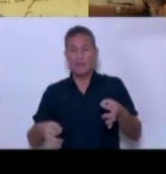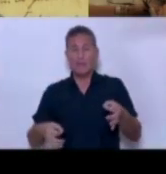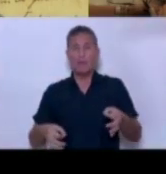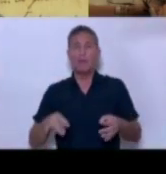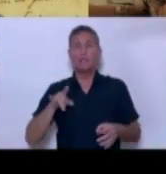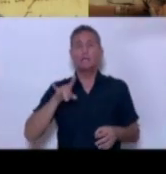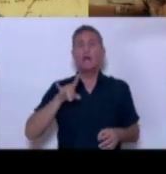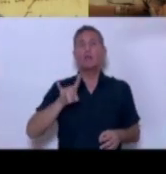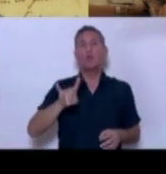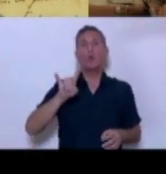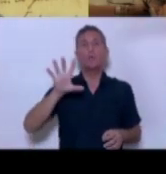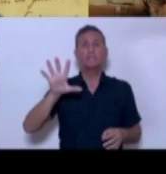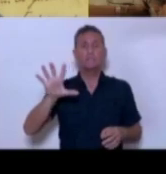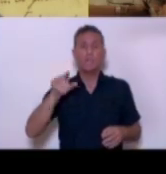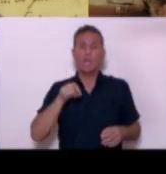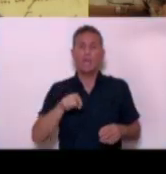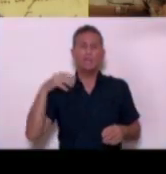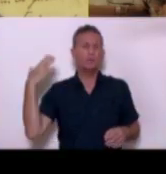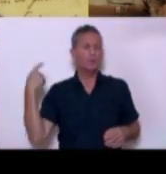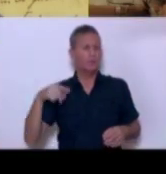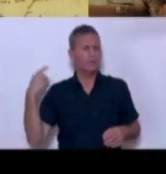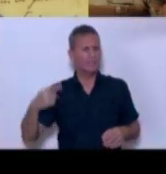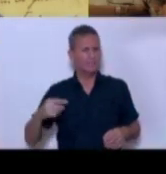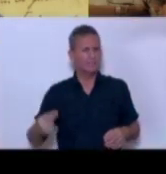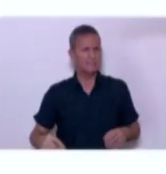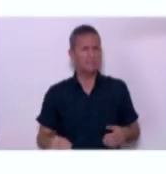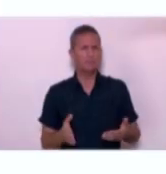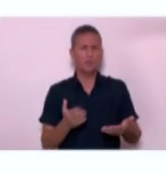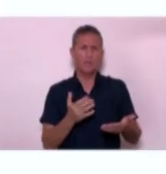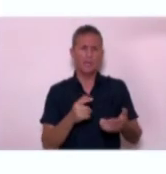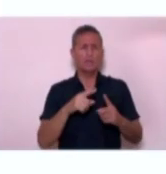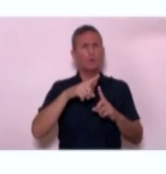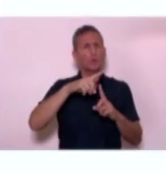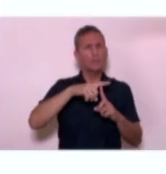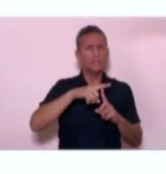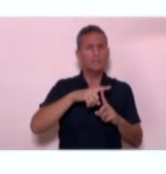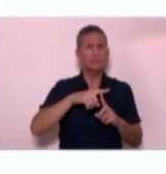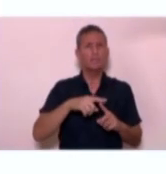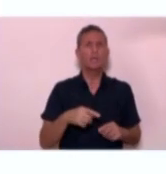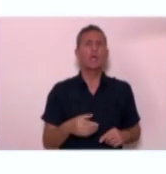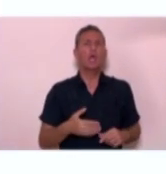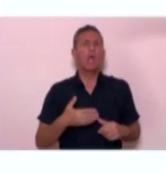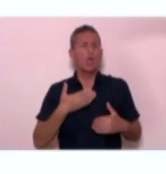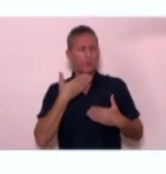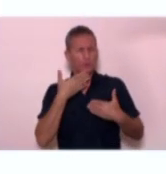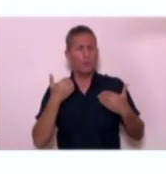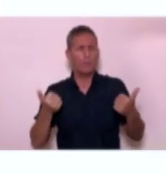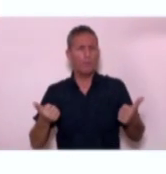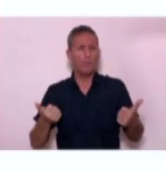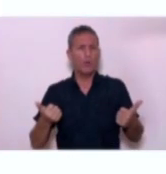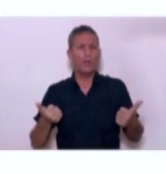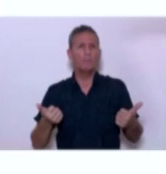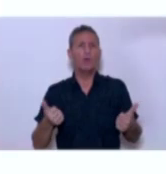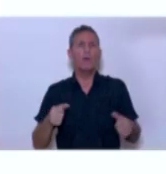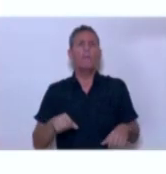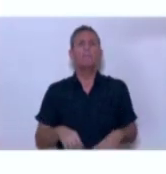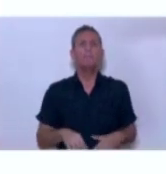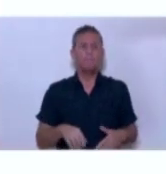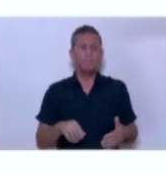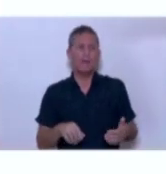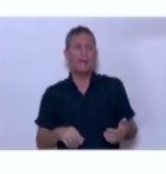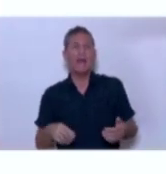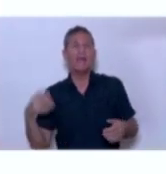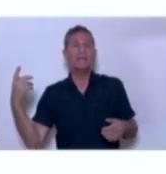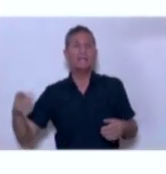de las que se presentan en la página 95. Estos ejercicios del libro de textos les servirán para ejercitar